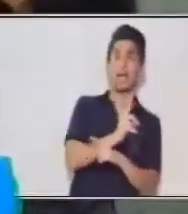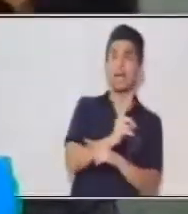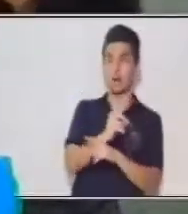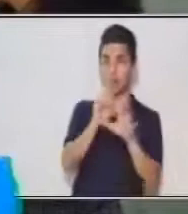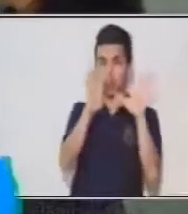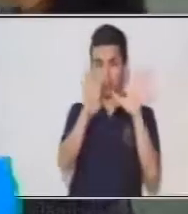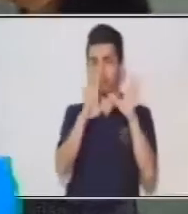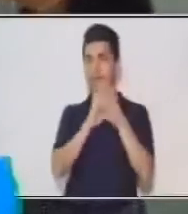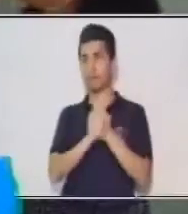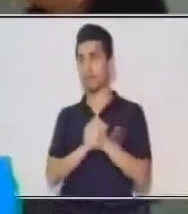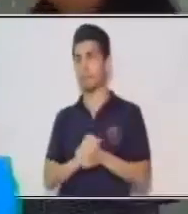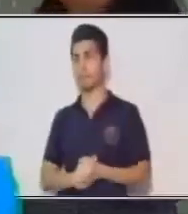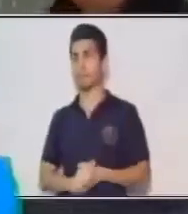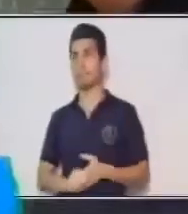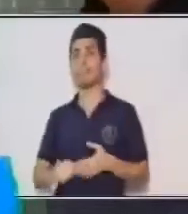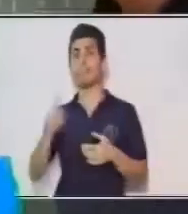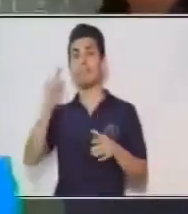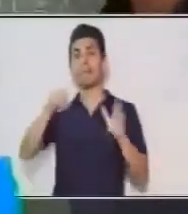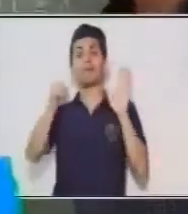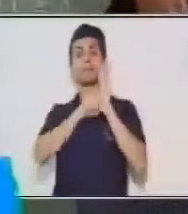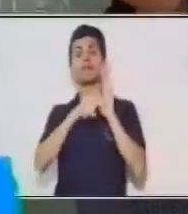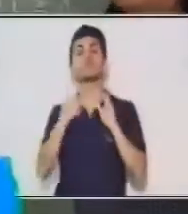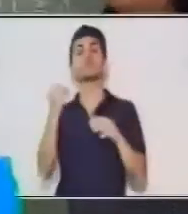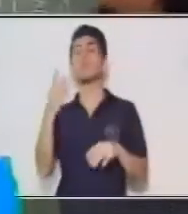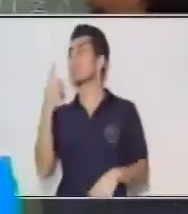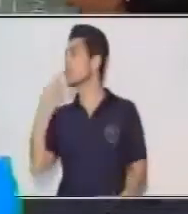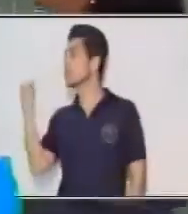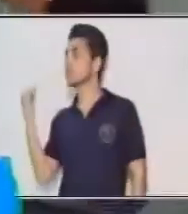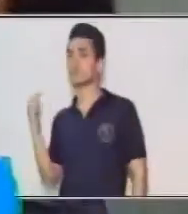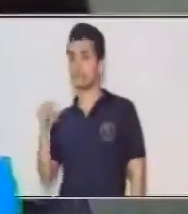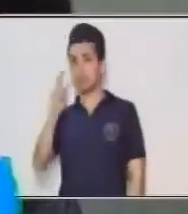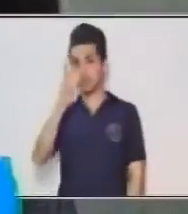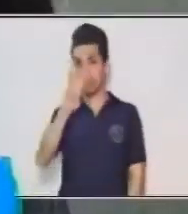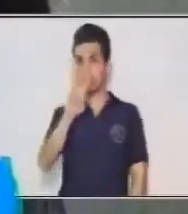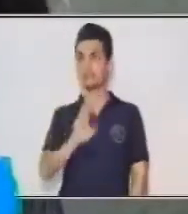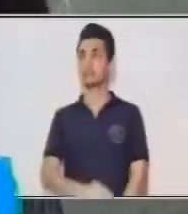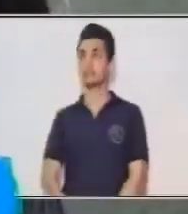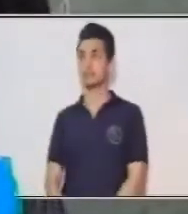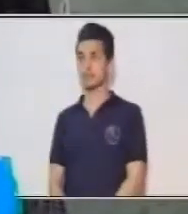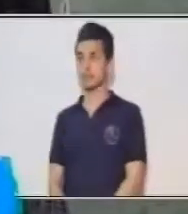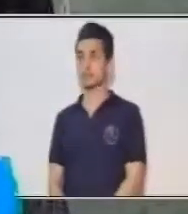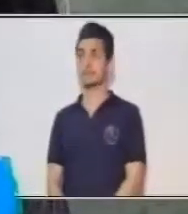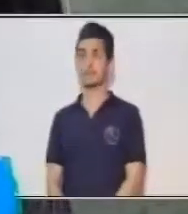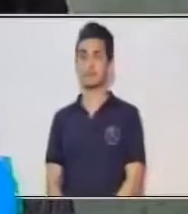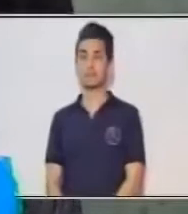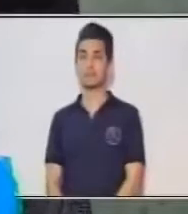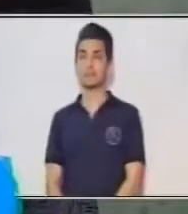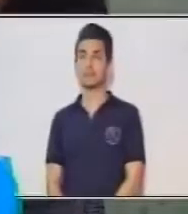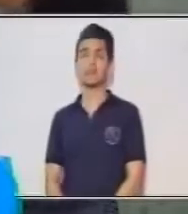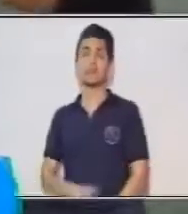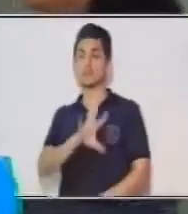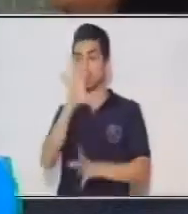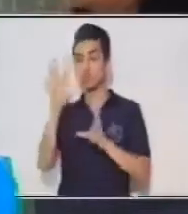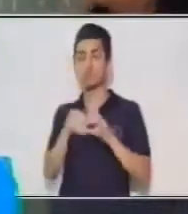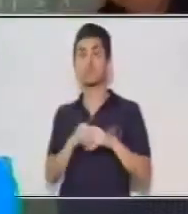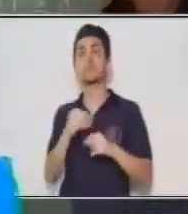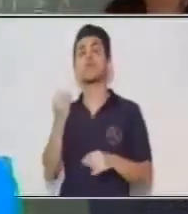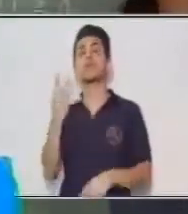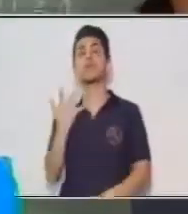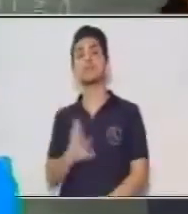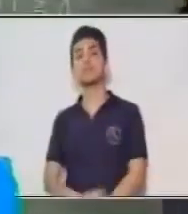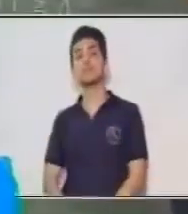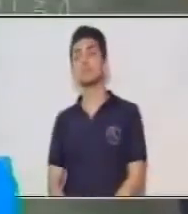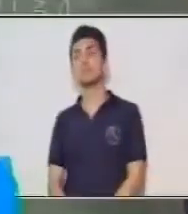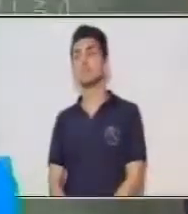Y le debemos de restar ¿cuántos? 3. Muy bien. Entonces, ¿cuánto nos quedaría?